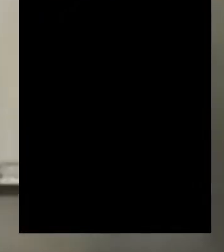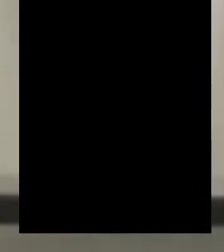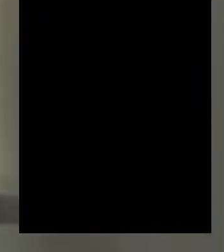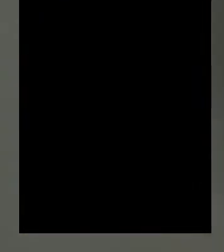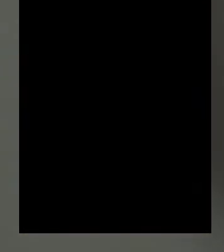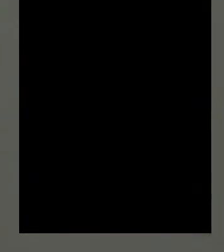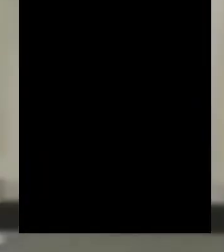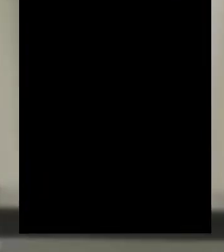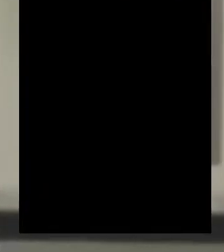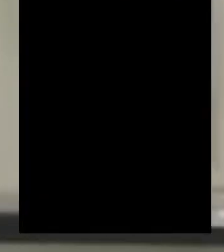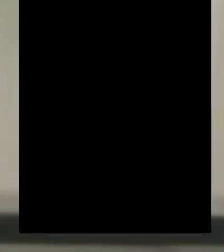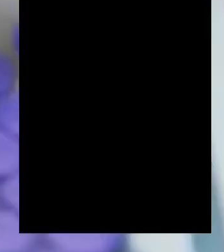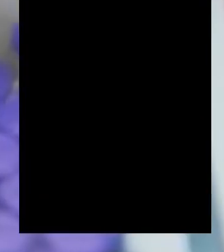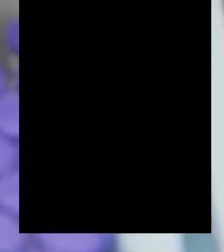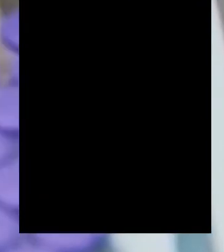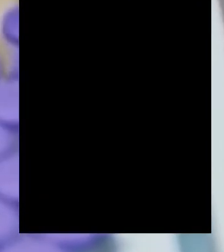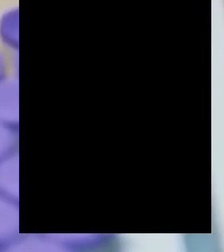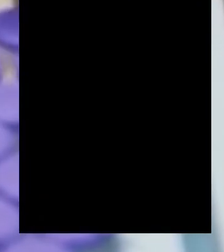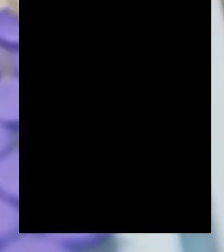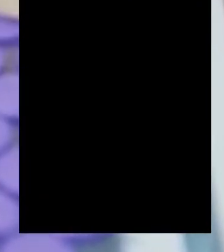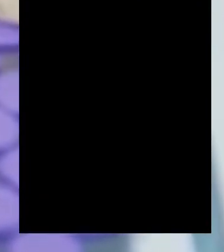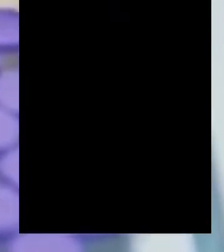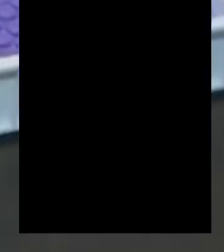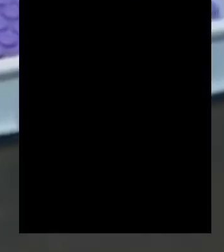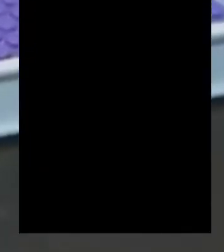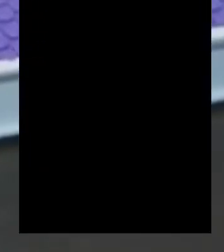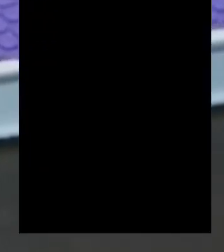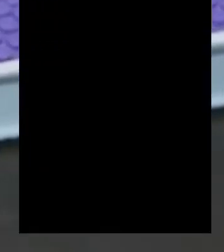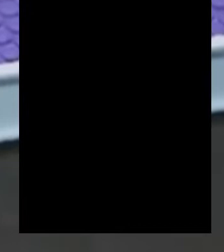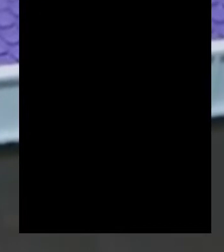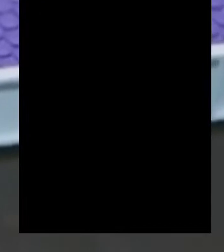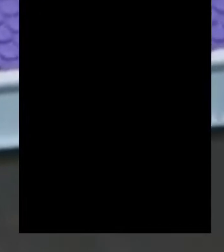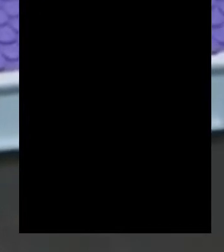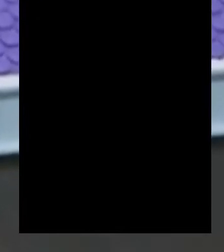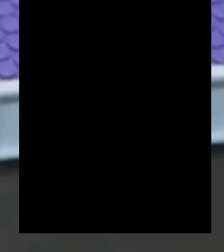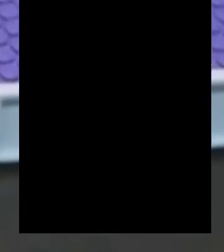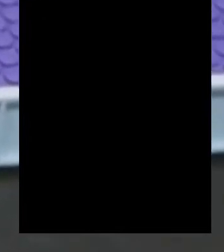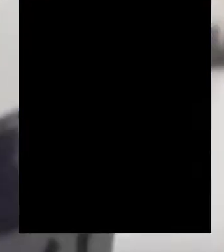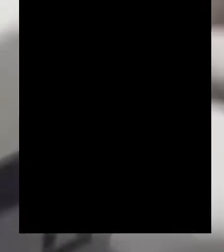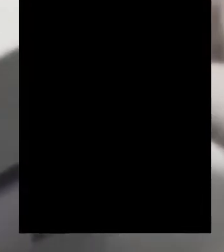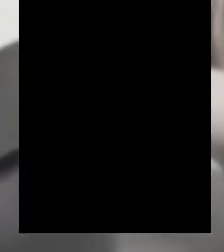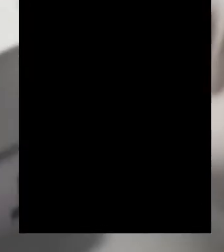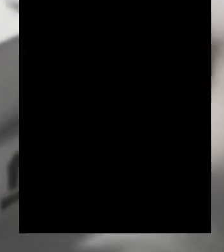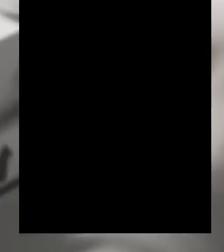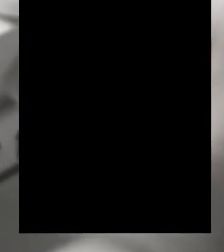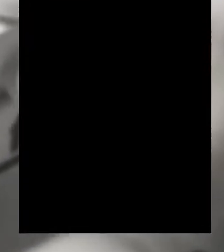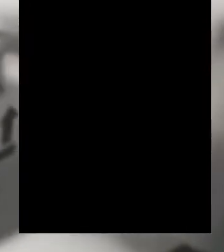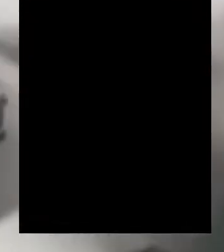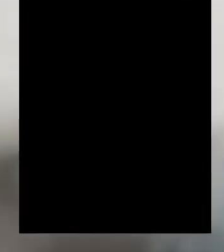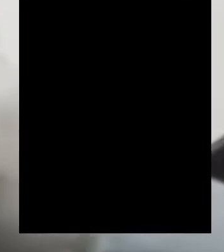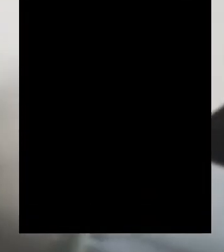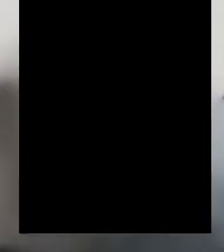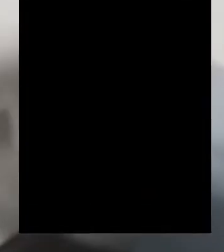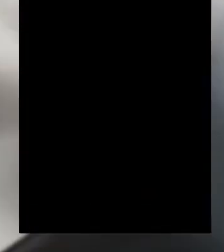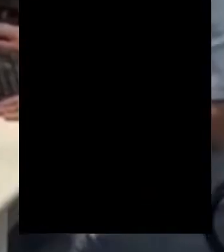virus, o que los tratamientos que tenemos no sirvan, ¿sí? Entonces, cuando uno hace un análisis de una